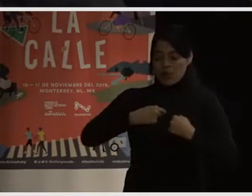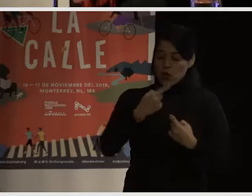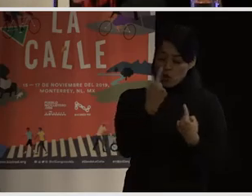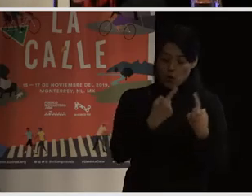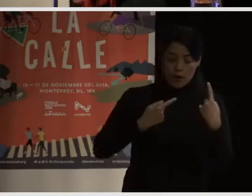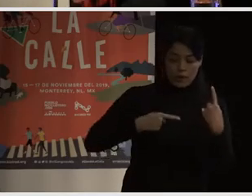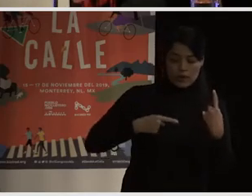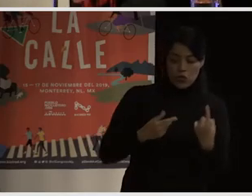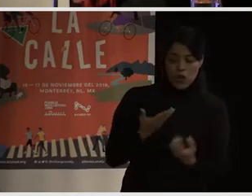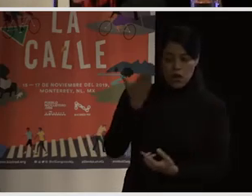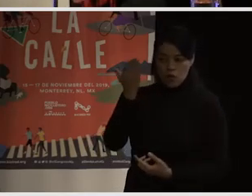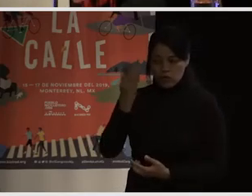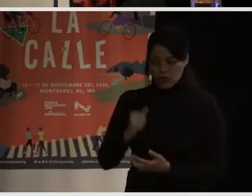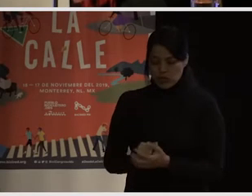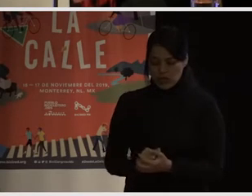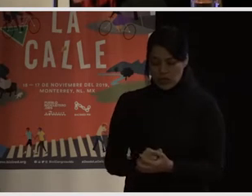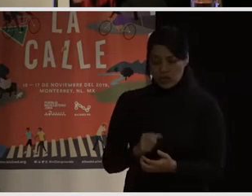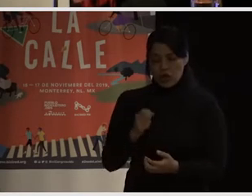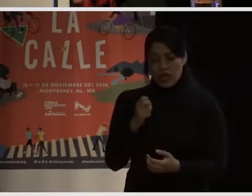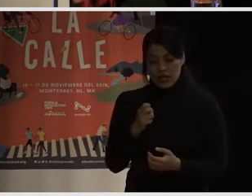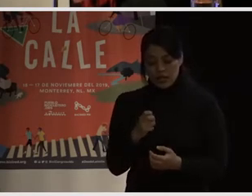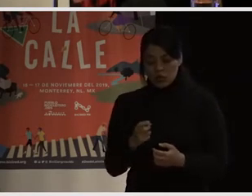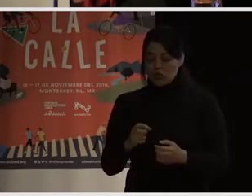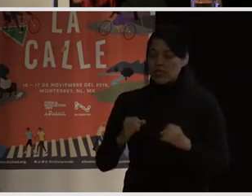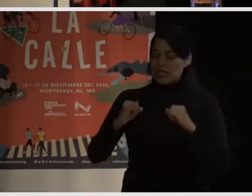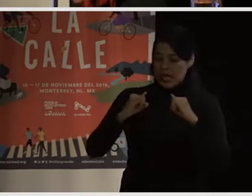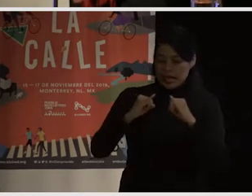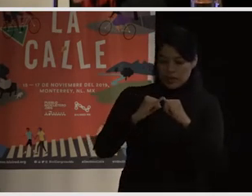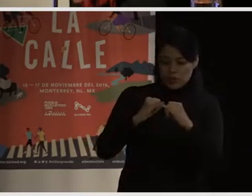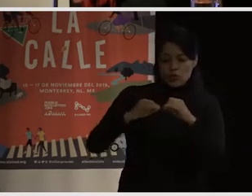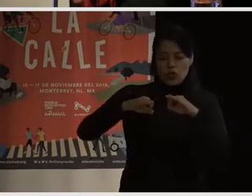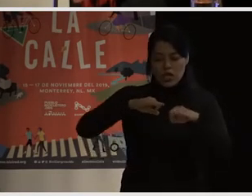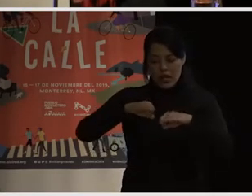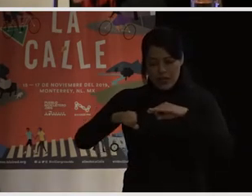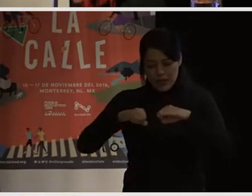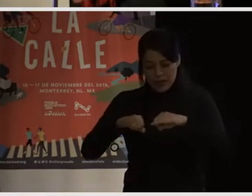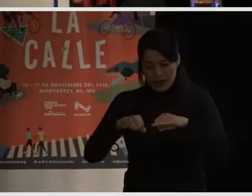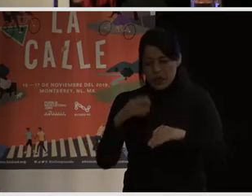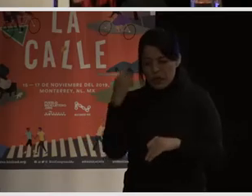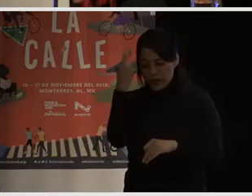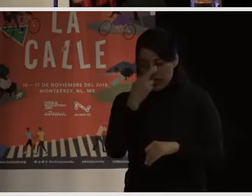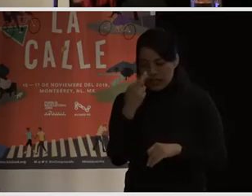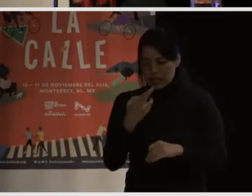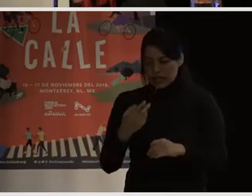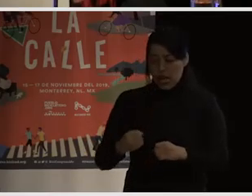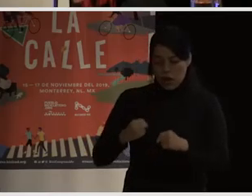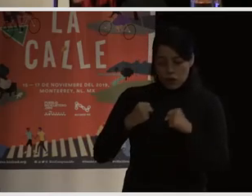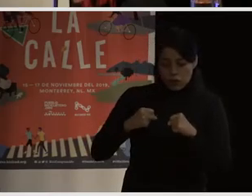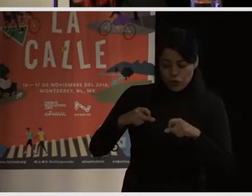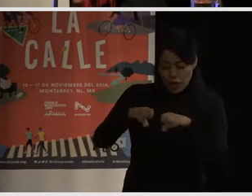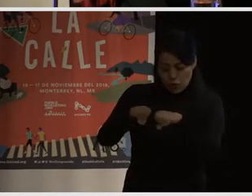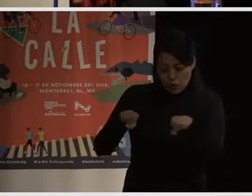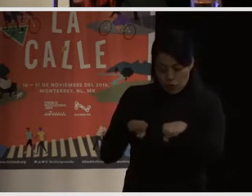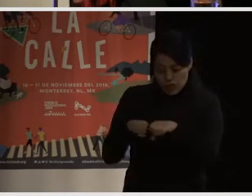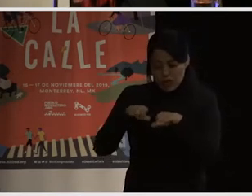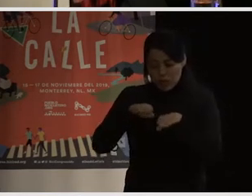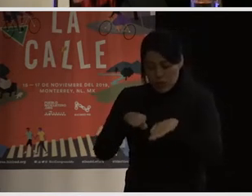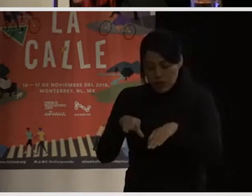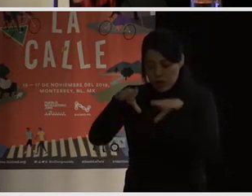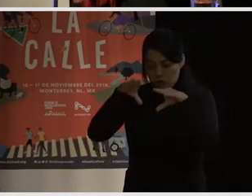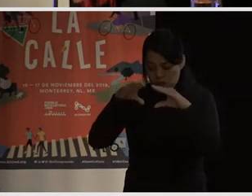eso sí si mi plan ha hecho un trabajo técnico y sobre todo muy ha robustecido todos sus equipos y ha generado toda una